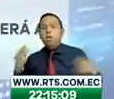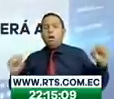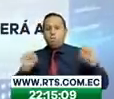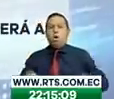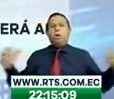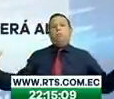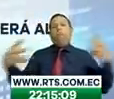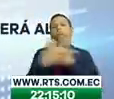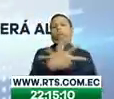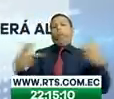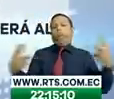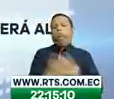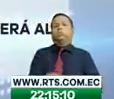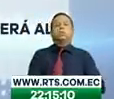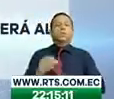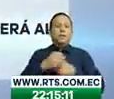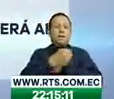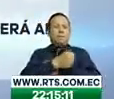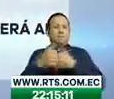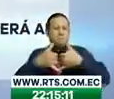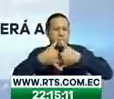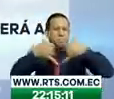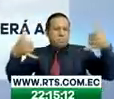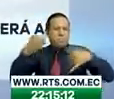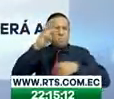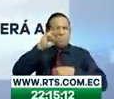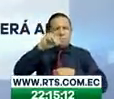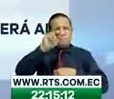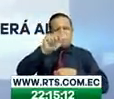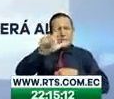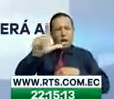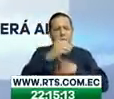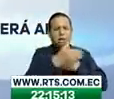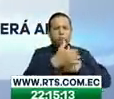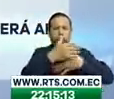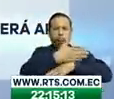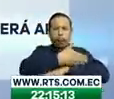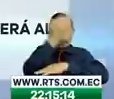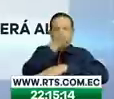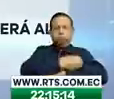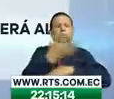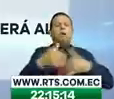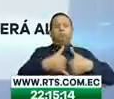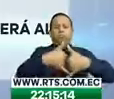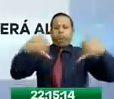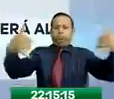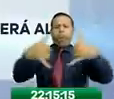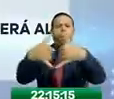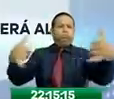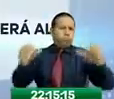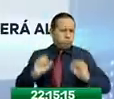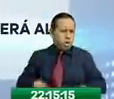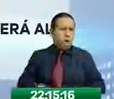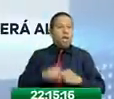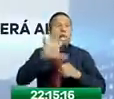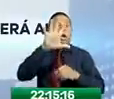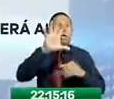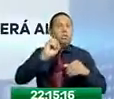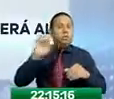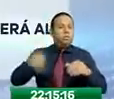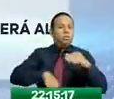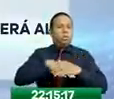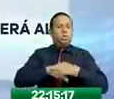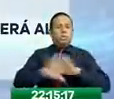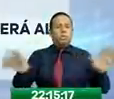color. Centros comerciales y restaurantes se permite la atención con el 50% del aforo permitido, con excepciones para Quito. Se reanudan actividades laborales